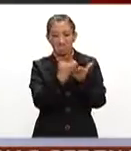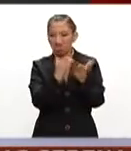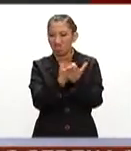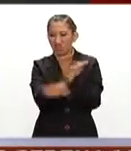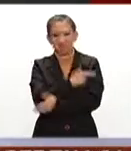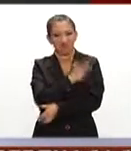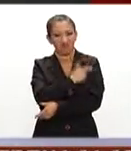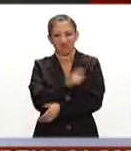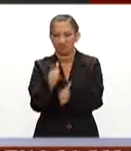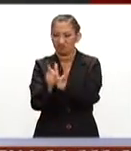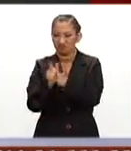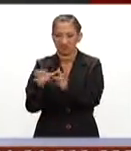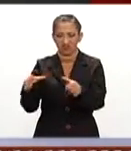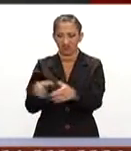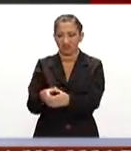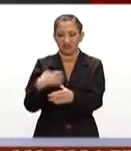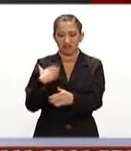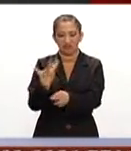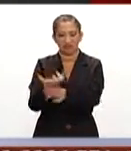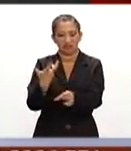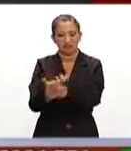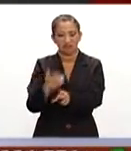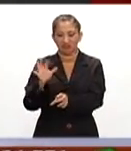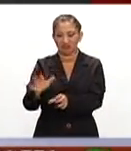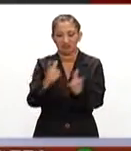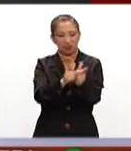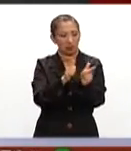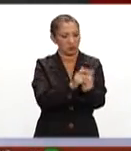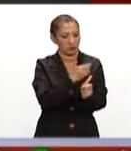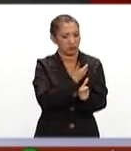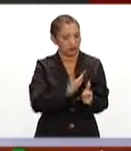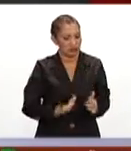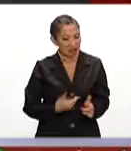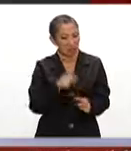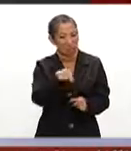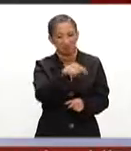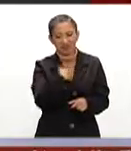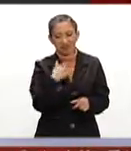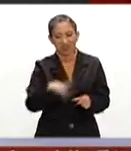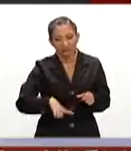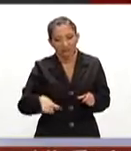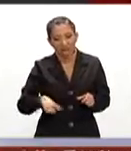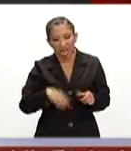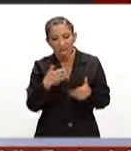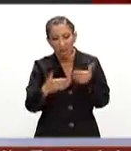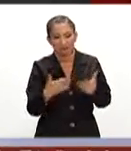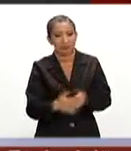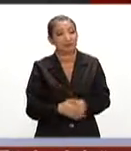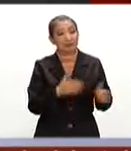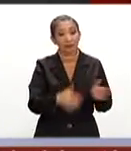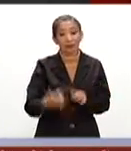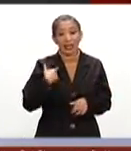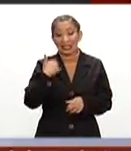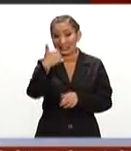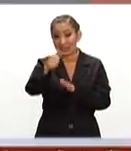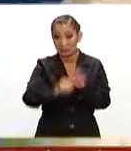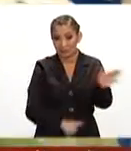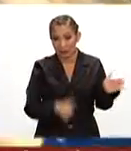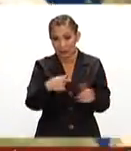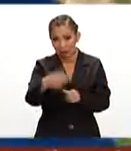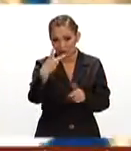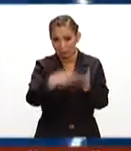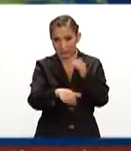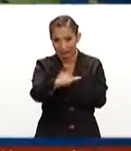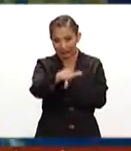todo con la sociedad estadounidense, con los presidentes también que han gobernado ese país. Durante los primeros 6 meses